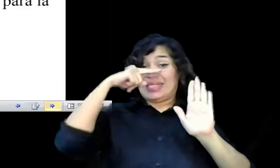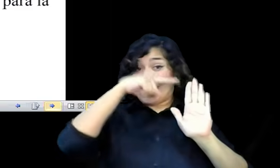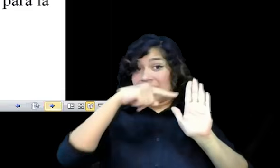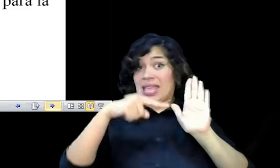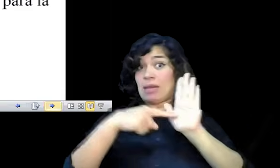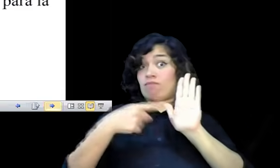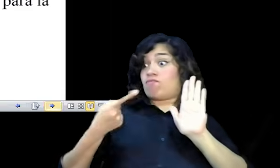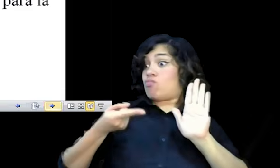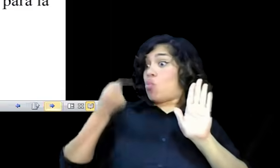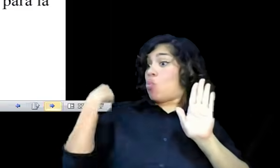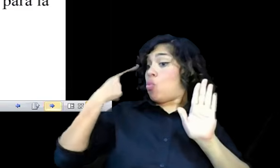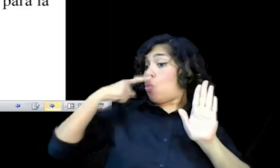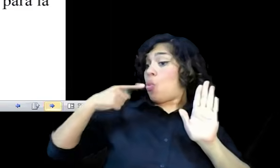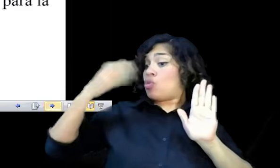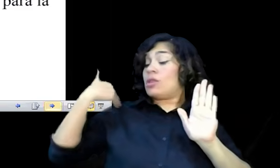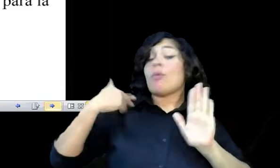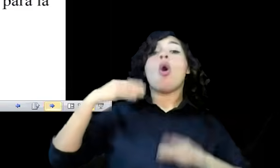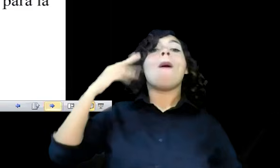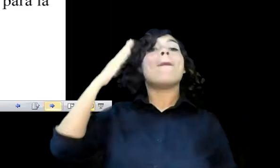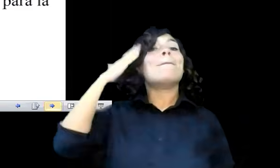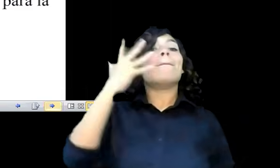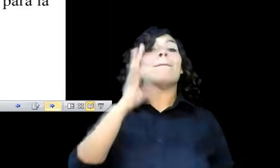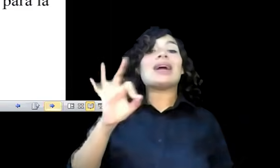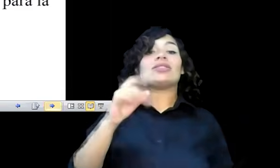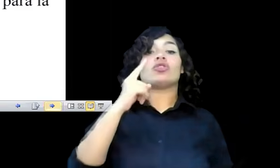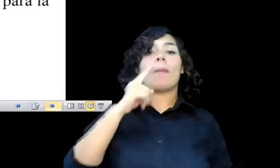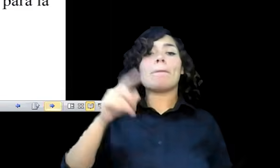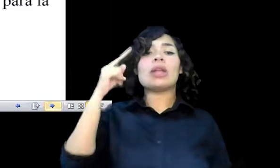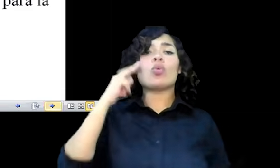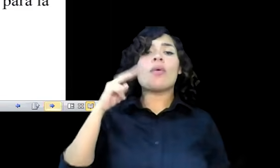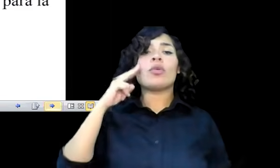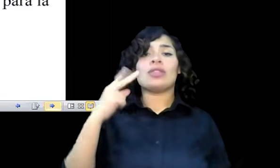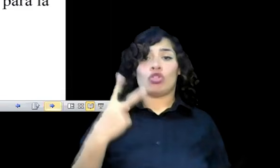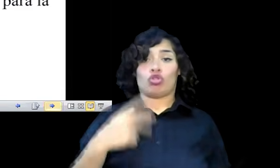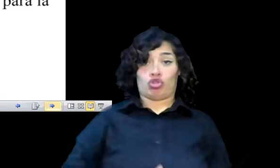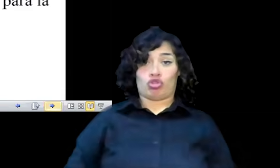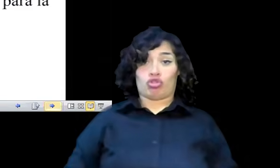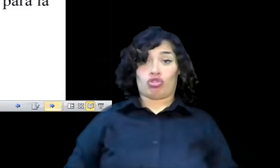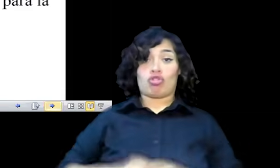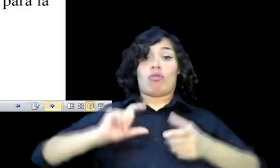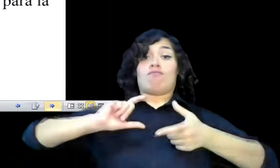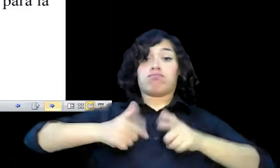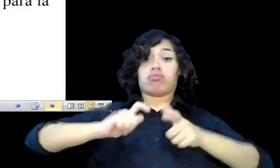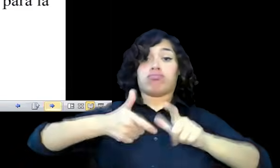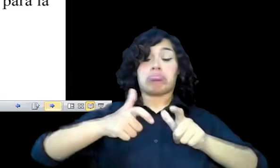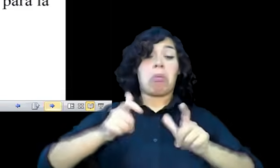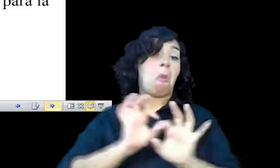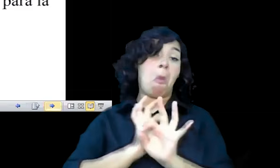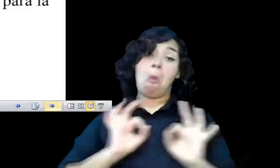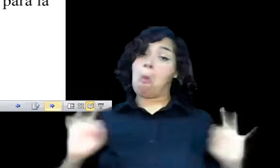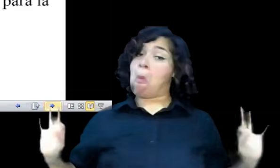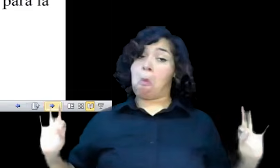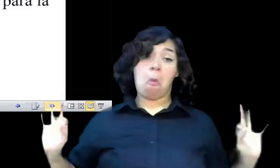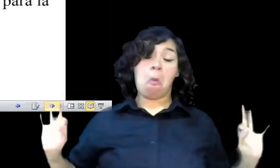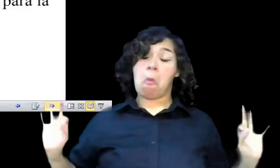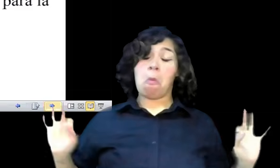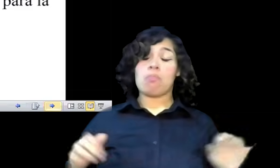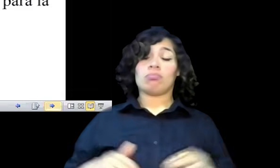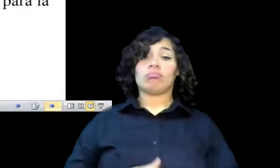es allá por marzo de 1992. ¿Sí? Después no se han vuelto a publicar porque pide el IPIM.